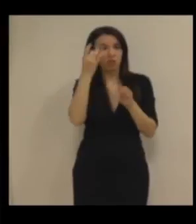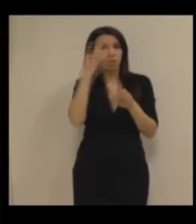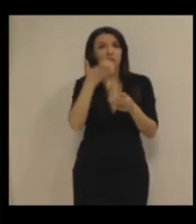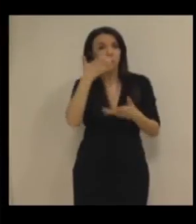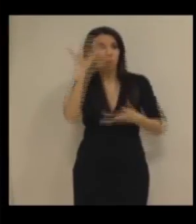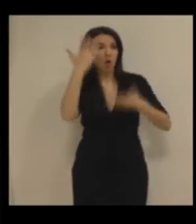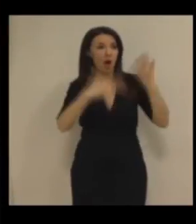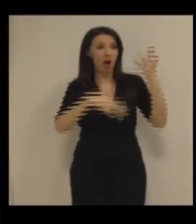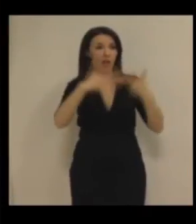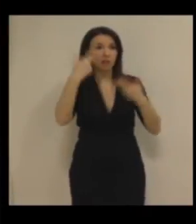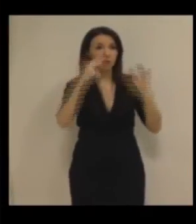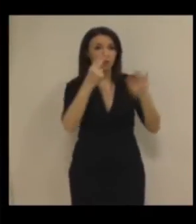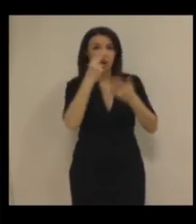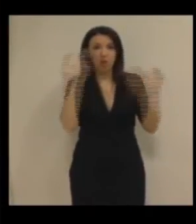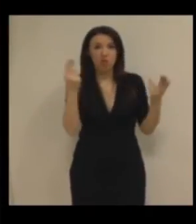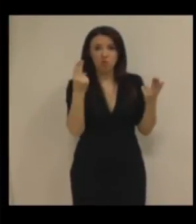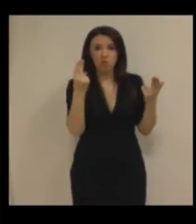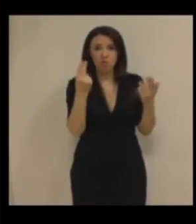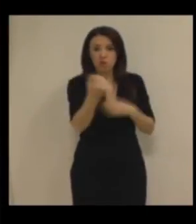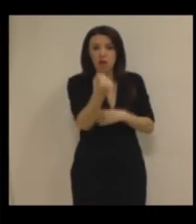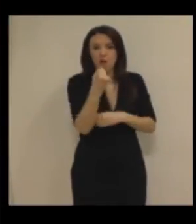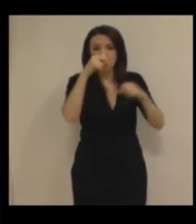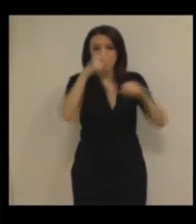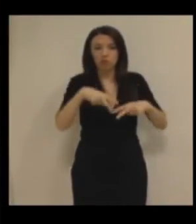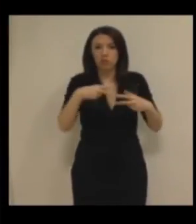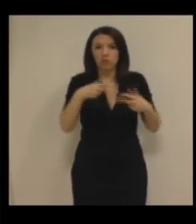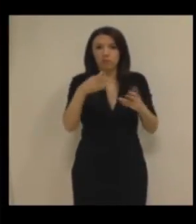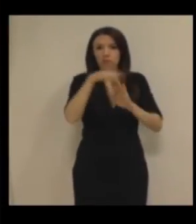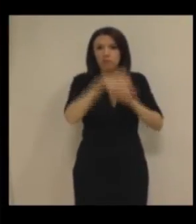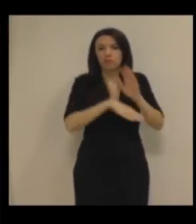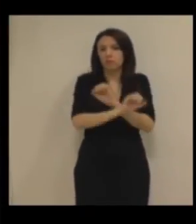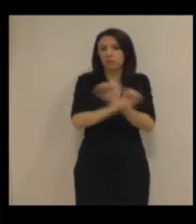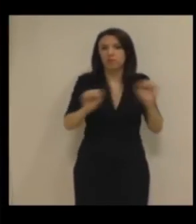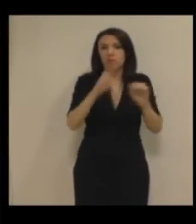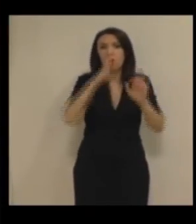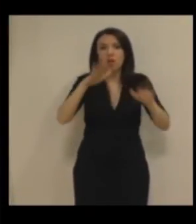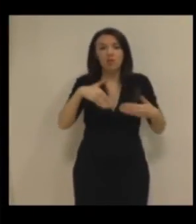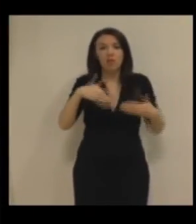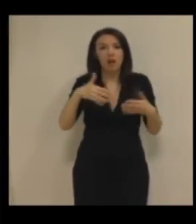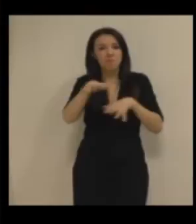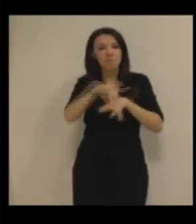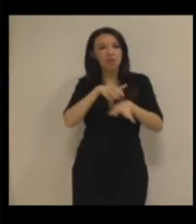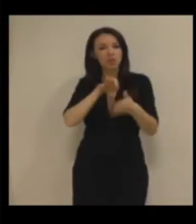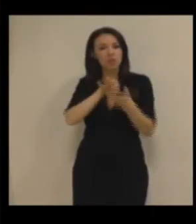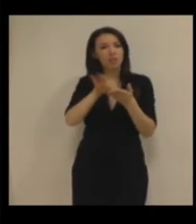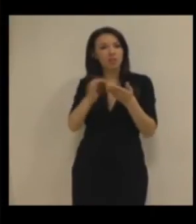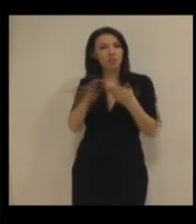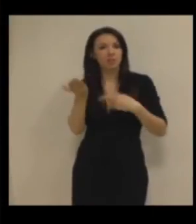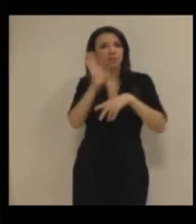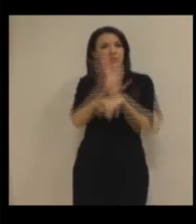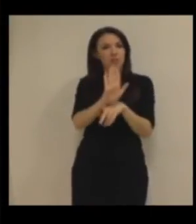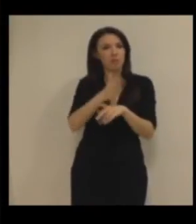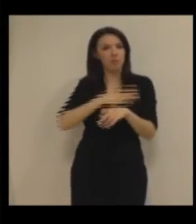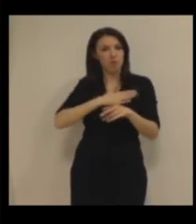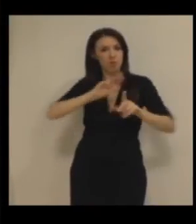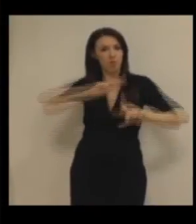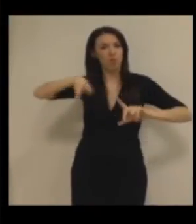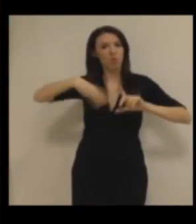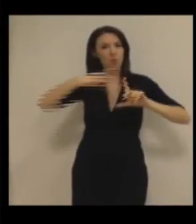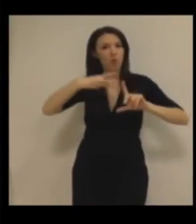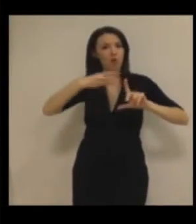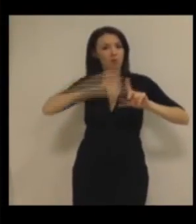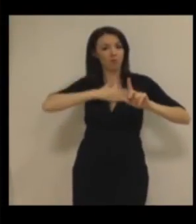la administración no está ahí detrás. Al final son la mayoría de servicios que se ofrecen a través del portal